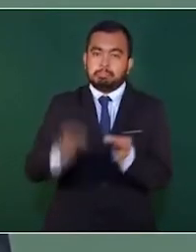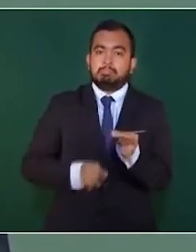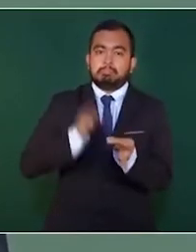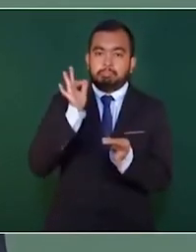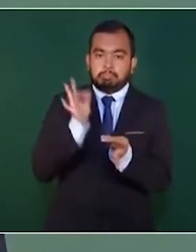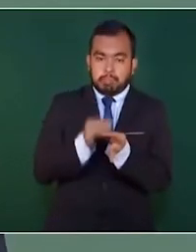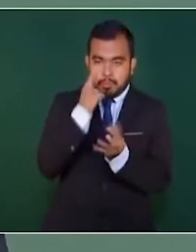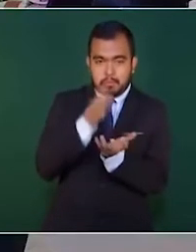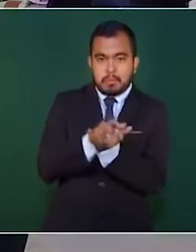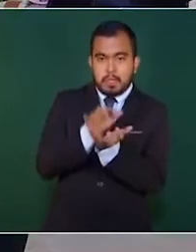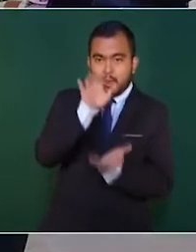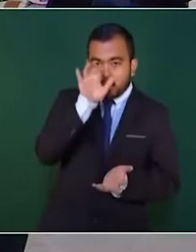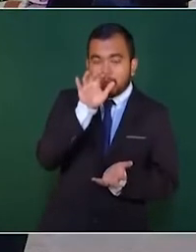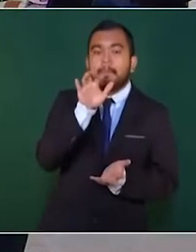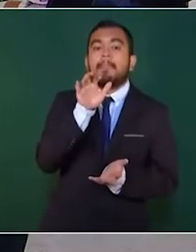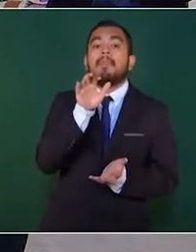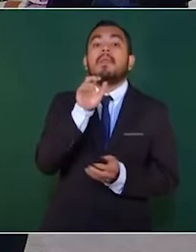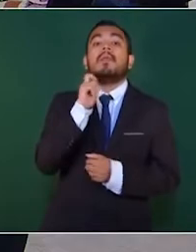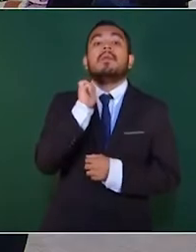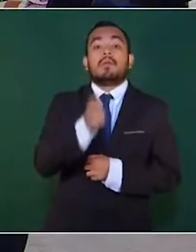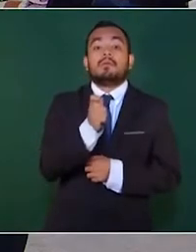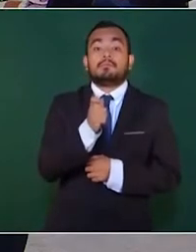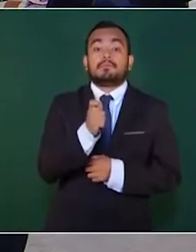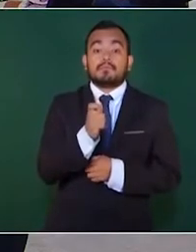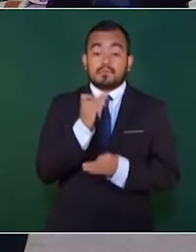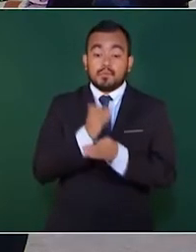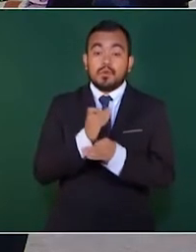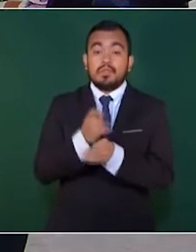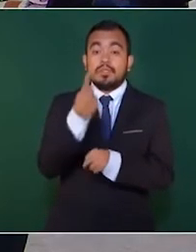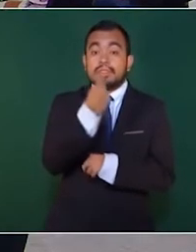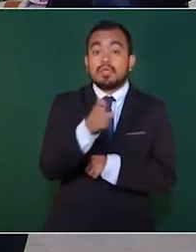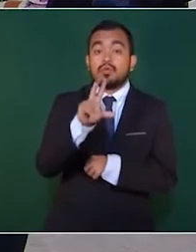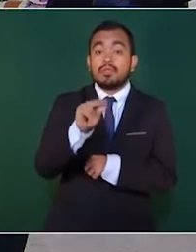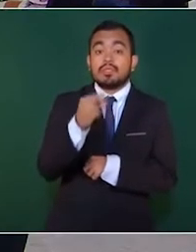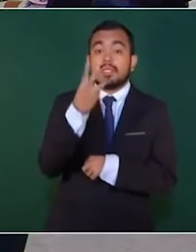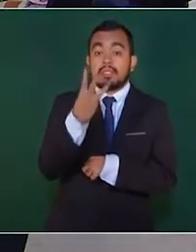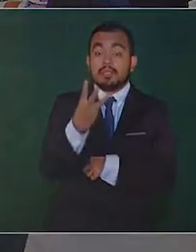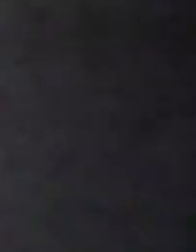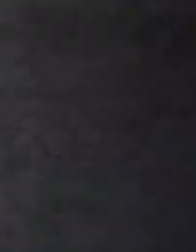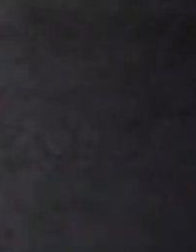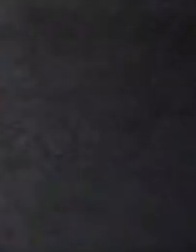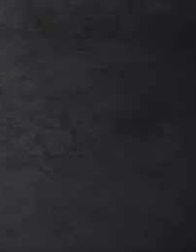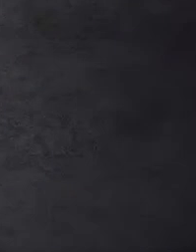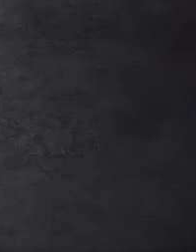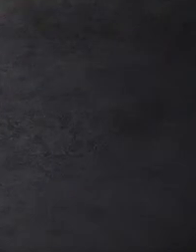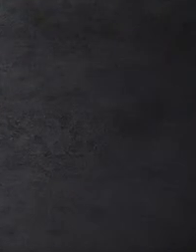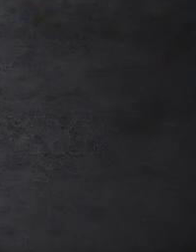hasta el momento 183.9 millones de dosis vacunadas